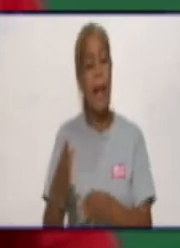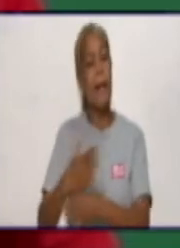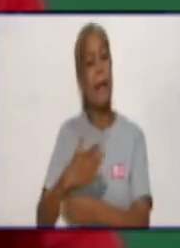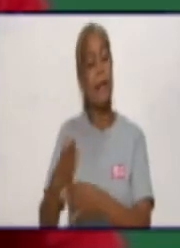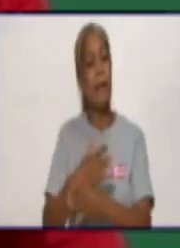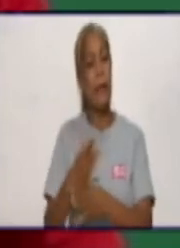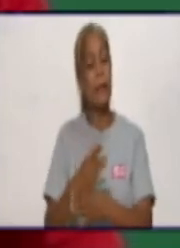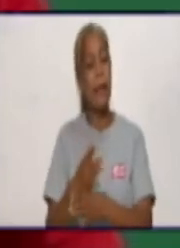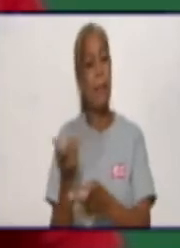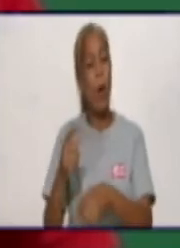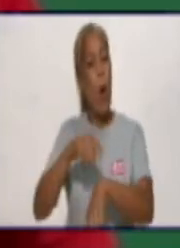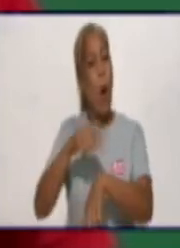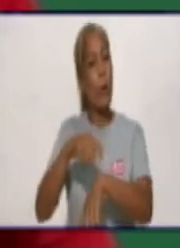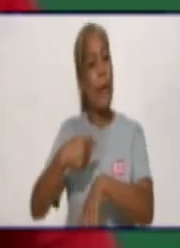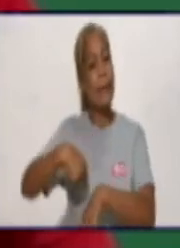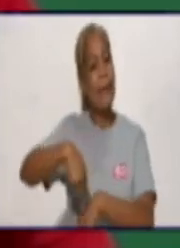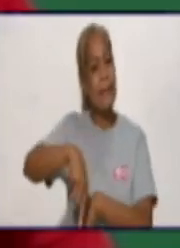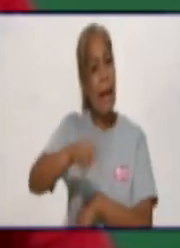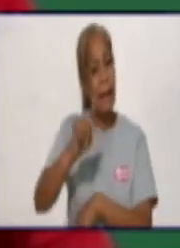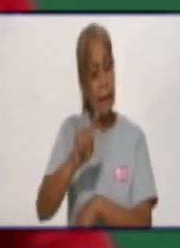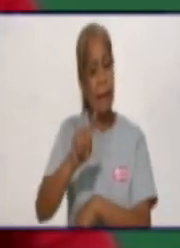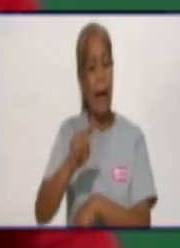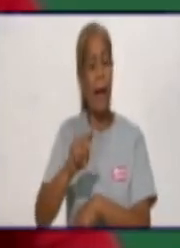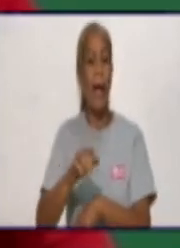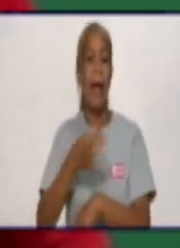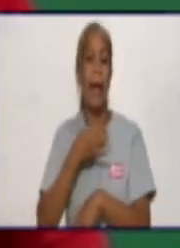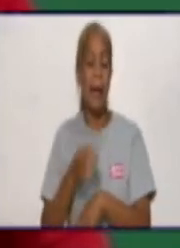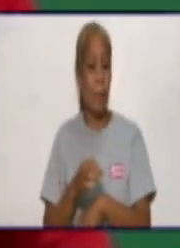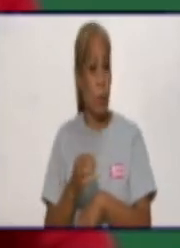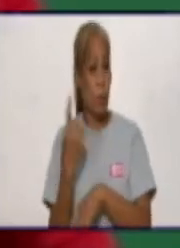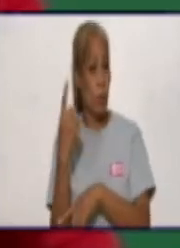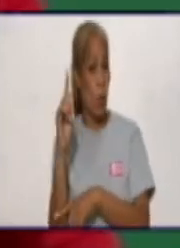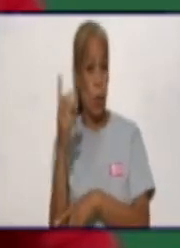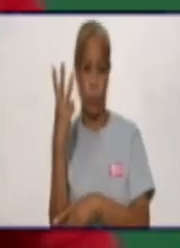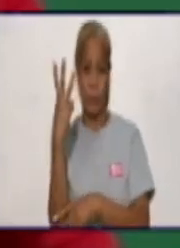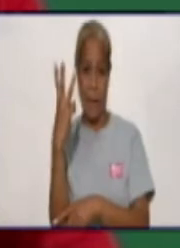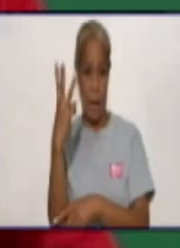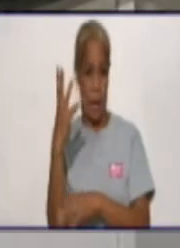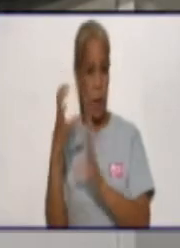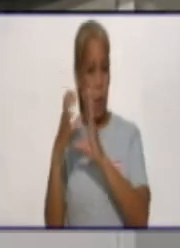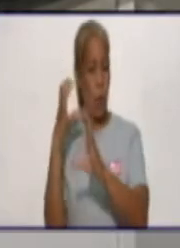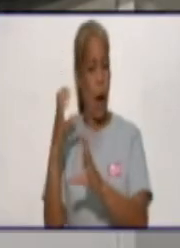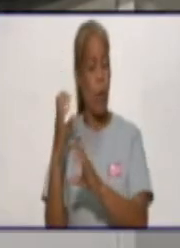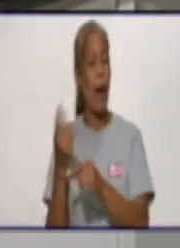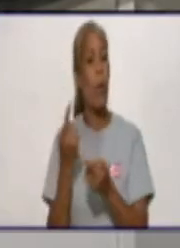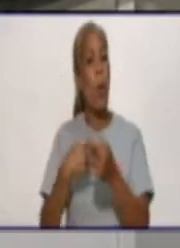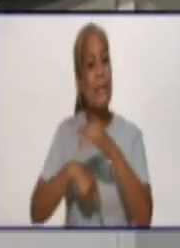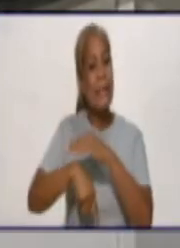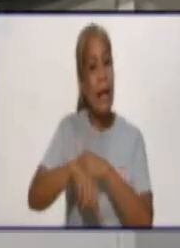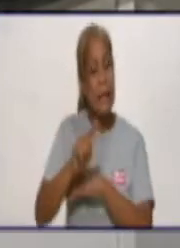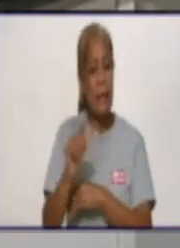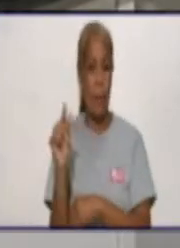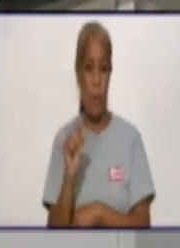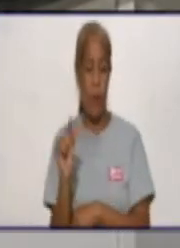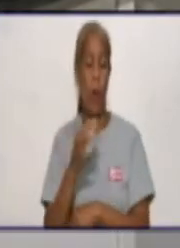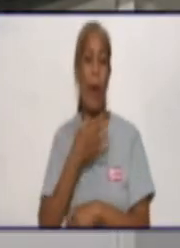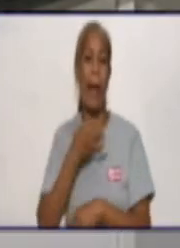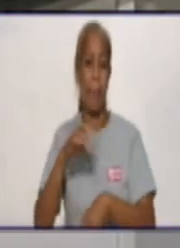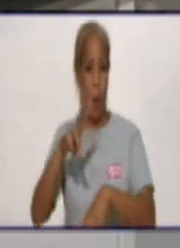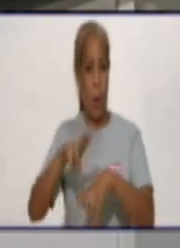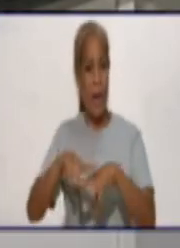programa solo se pueden restablecer o se restablecieron tres rutas hasta ahora con salidas mínimas en este caso la habana